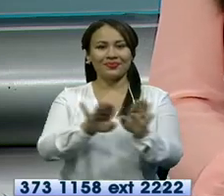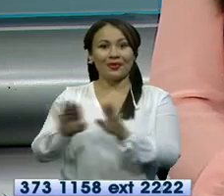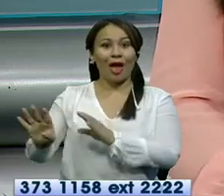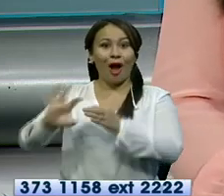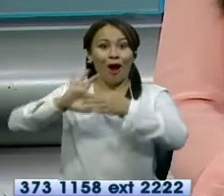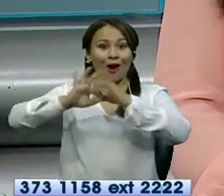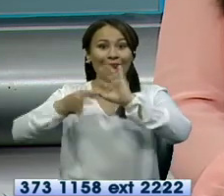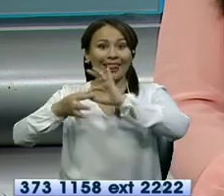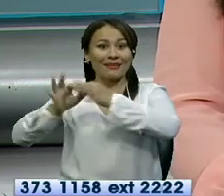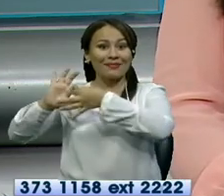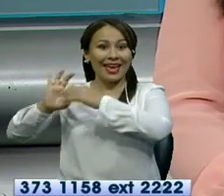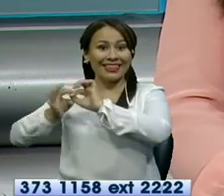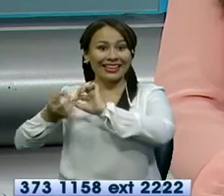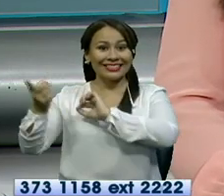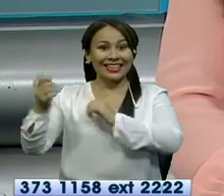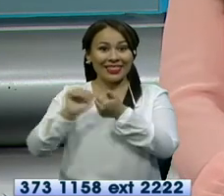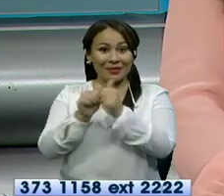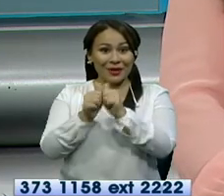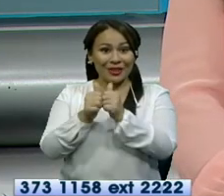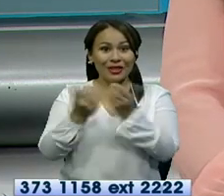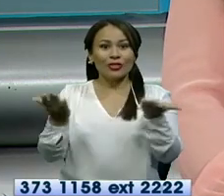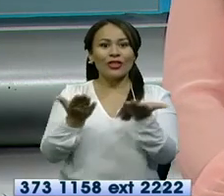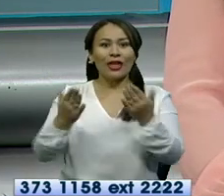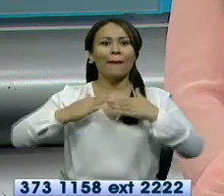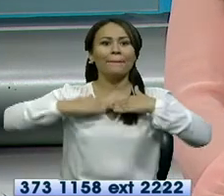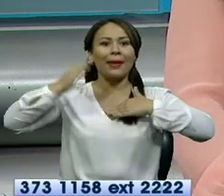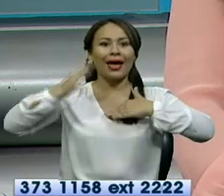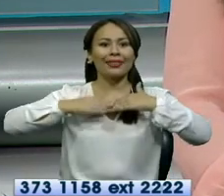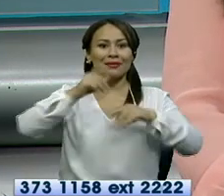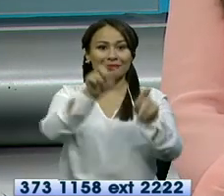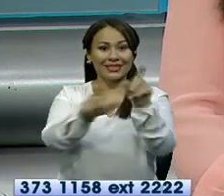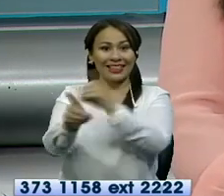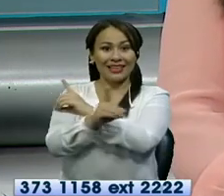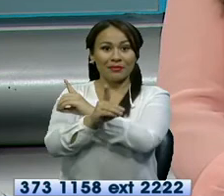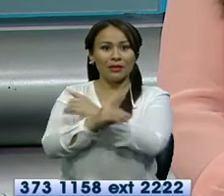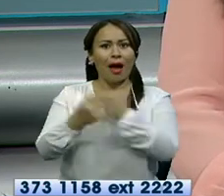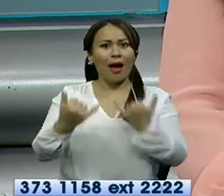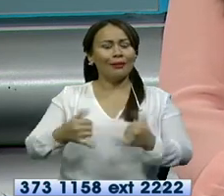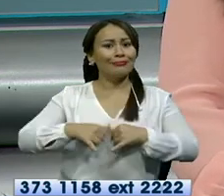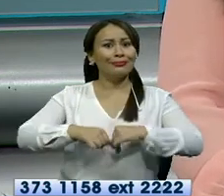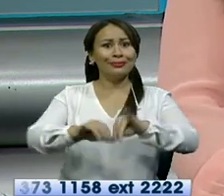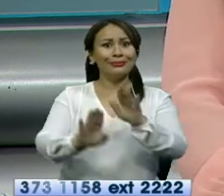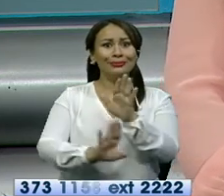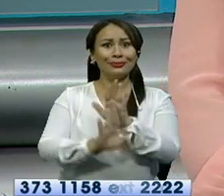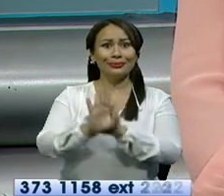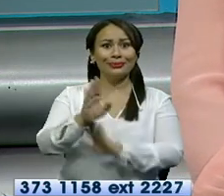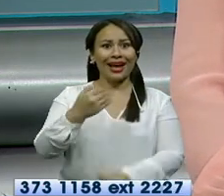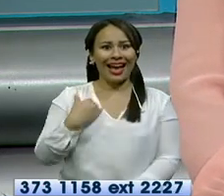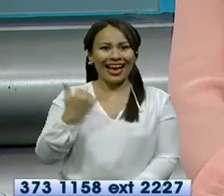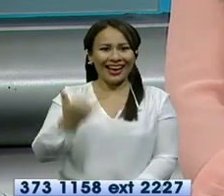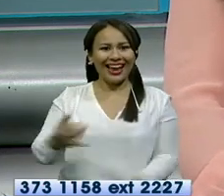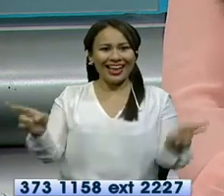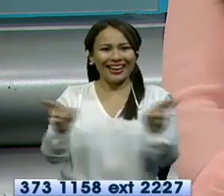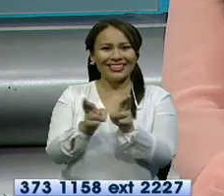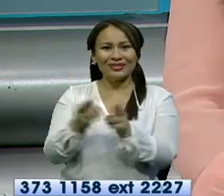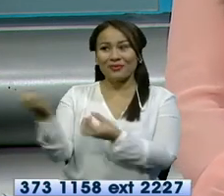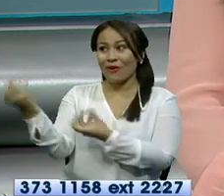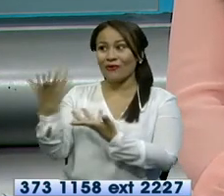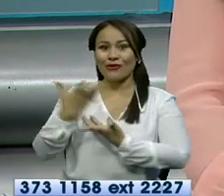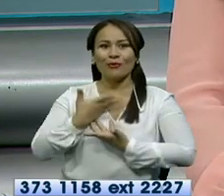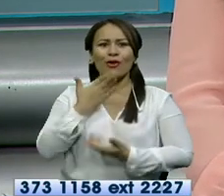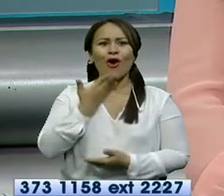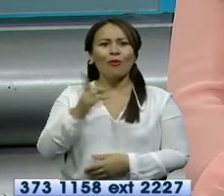En las Olimpiadas Especiales que se desarrolla en Panamá, nuestros deportistas siguen destacando. Enseguida les presentamos un informe sobre